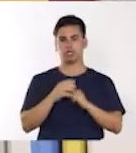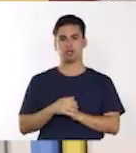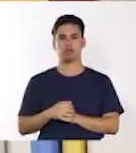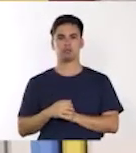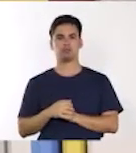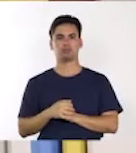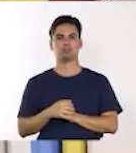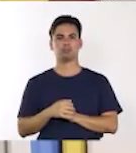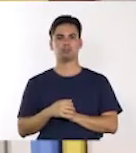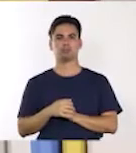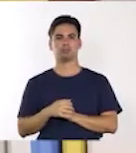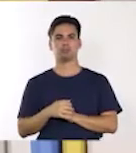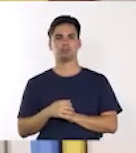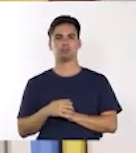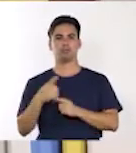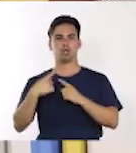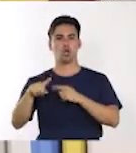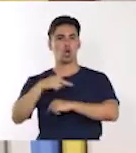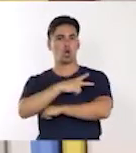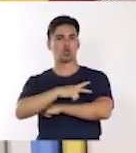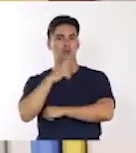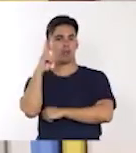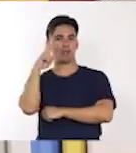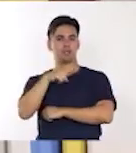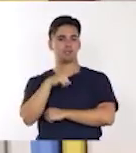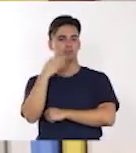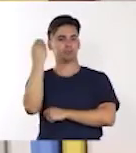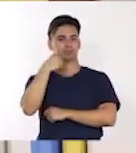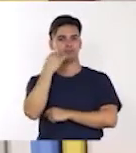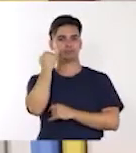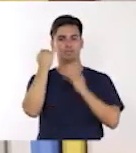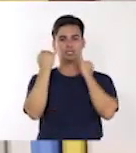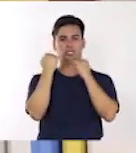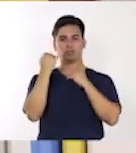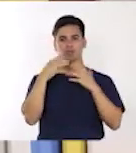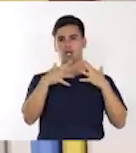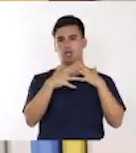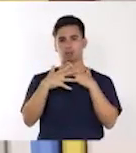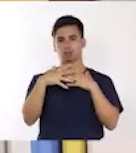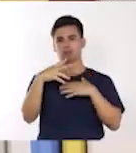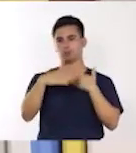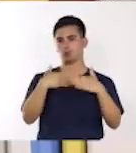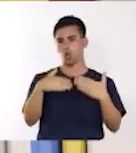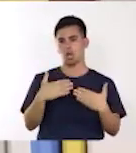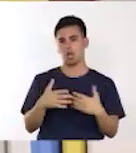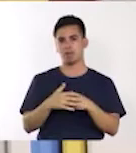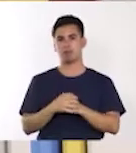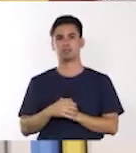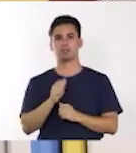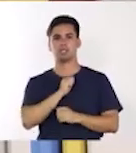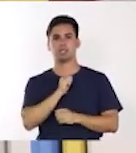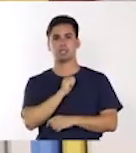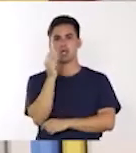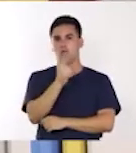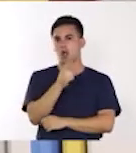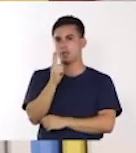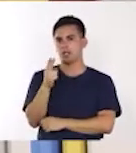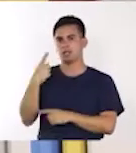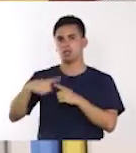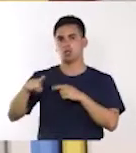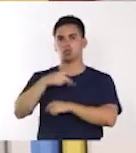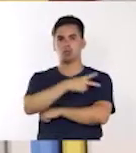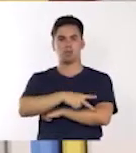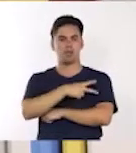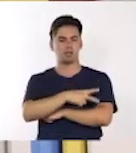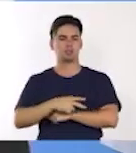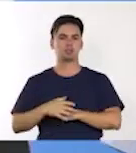con amenazas y sanciones a países, a distintos países del mundo, entre